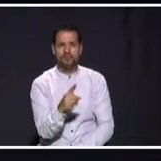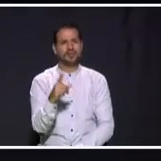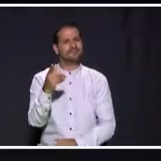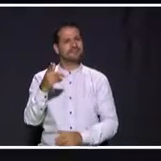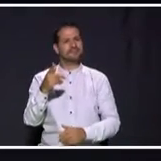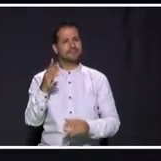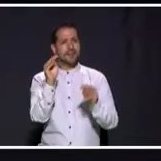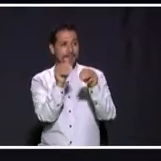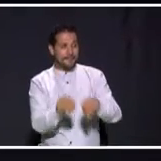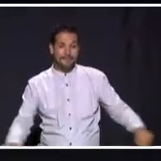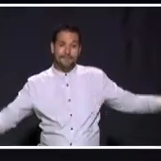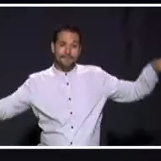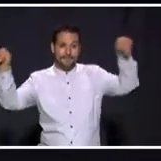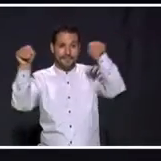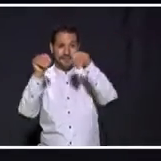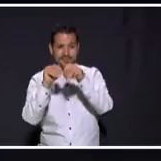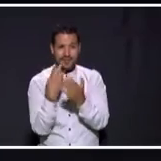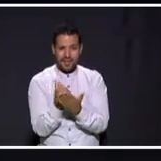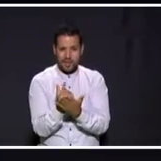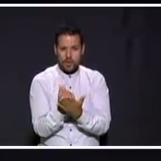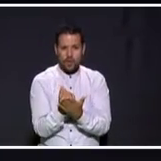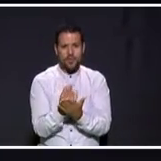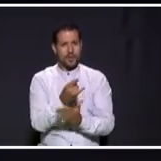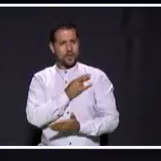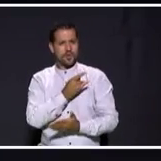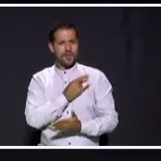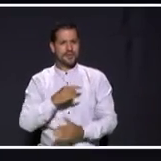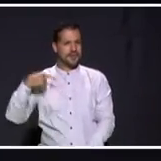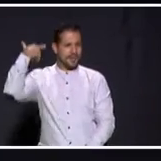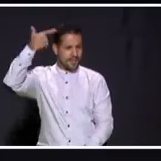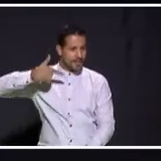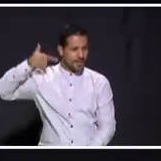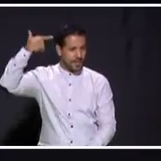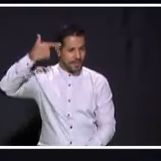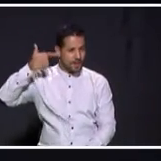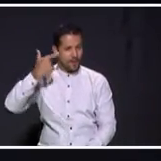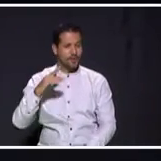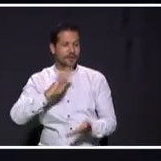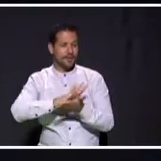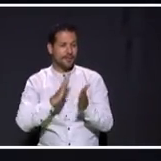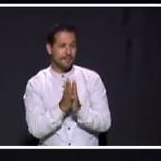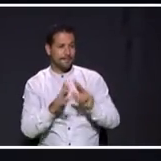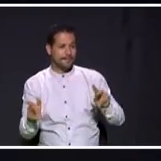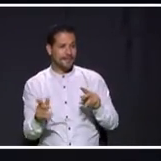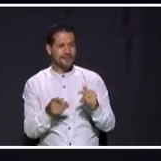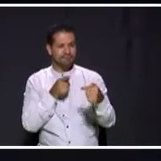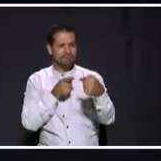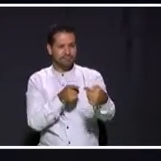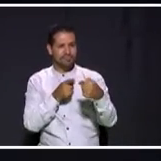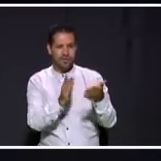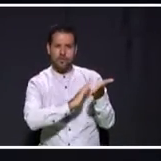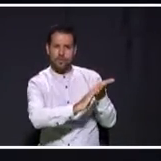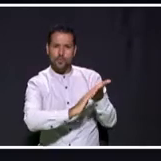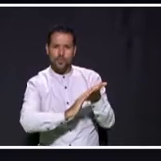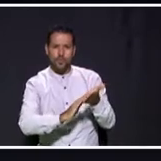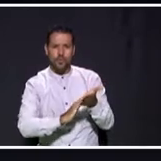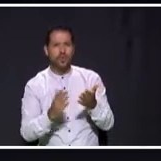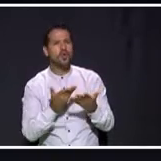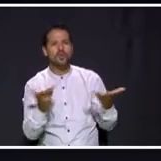en economía la universidad de londres y una maestría en paz y conflictos en la universidad de sídney australia